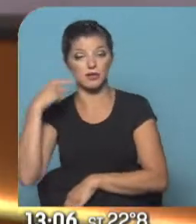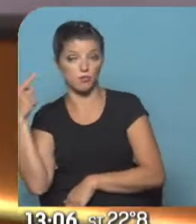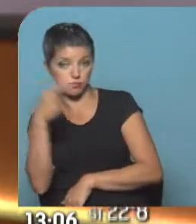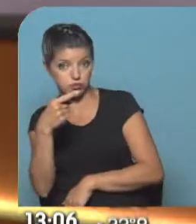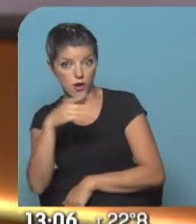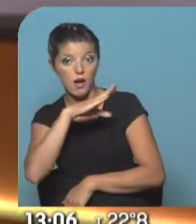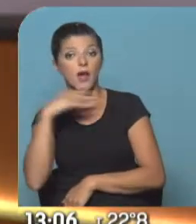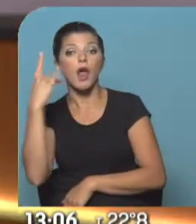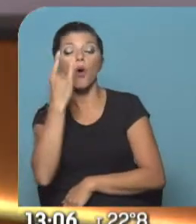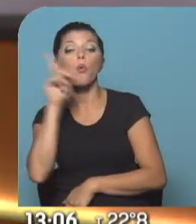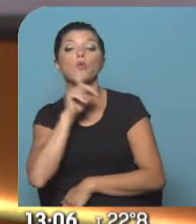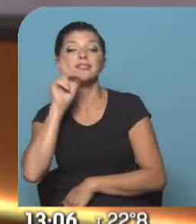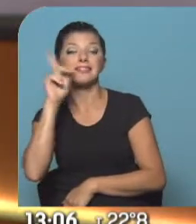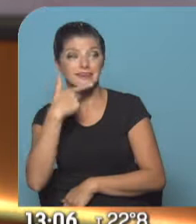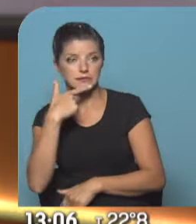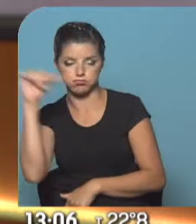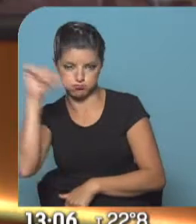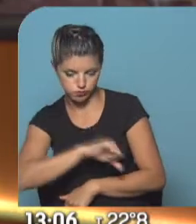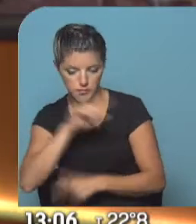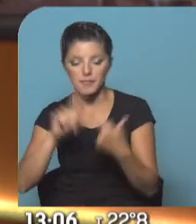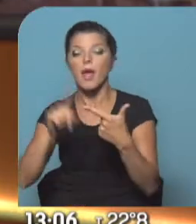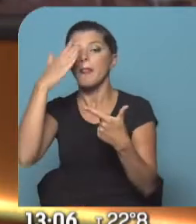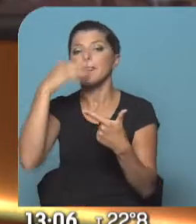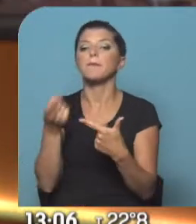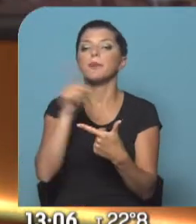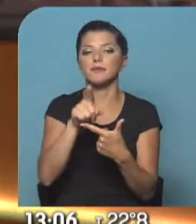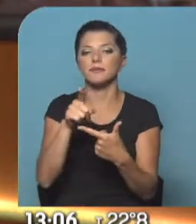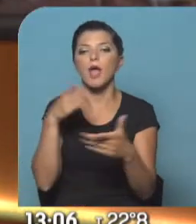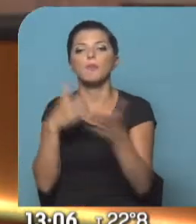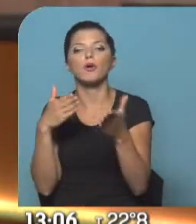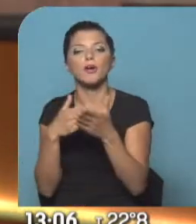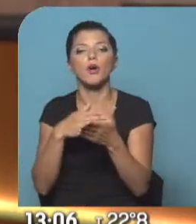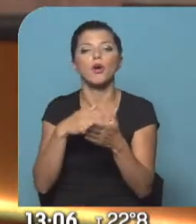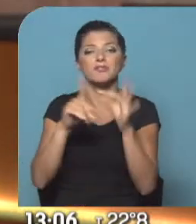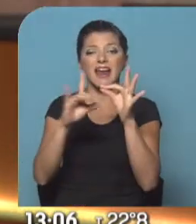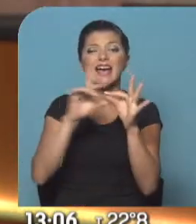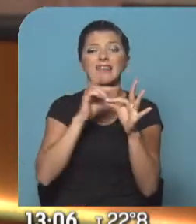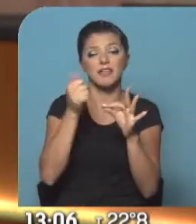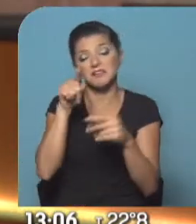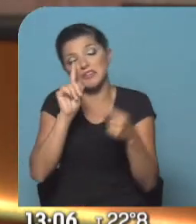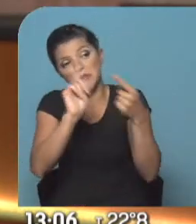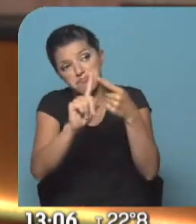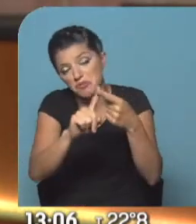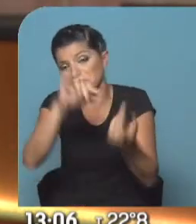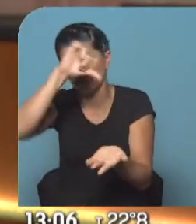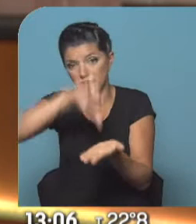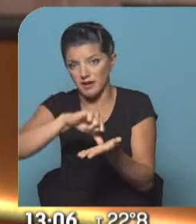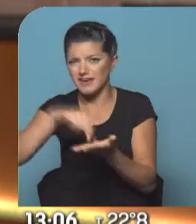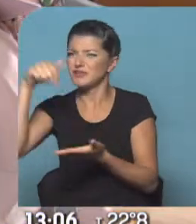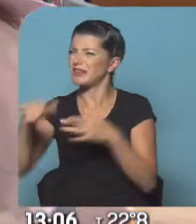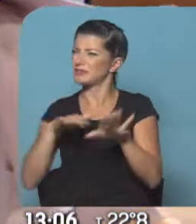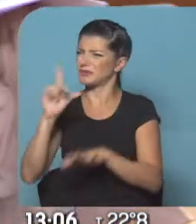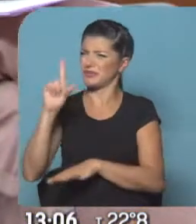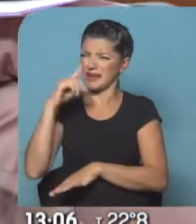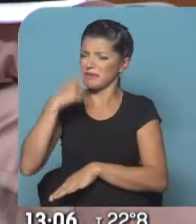verdad que es una catástrofe humanitaria. En Qatar está el bloqueo contra Qatar y la verdad que Qatar se está acercando más a Irán. Ahora esto del Líbano, la todo verdad, muy errático.